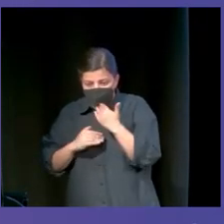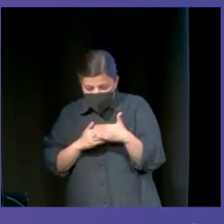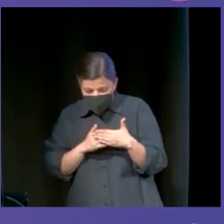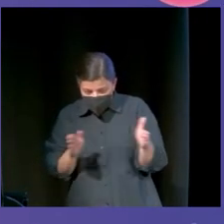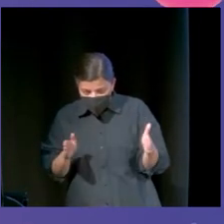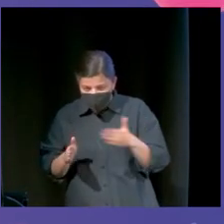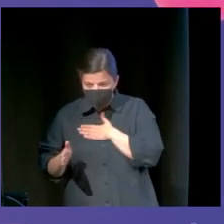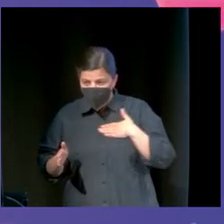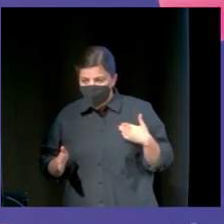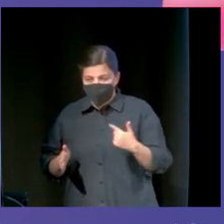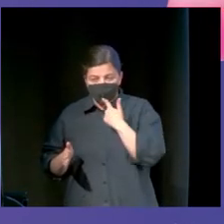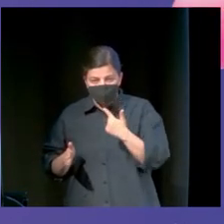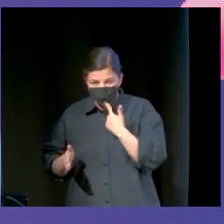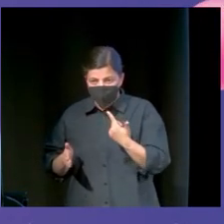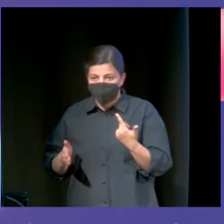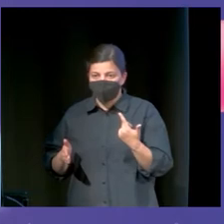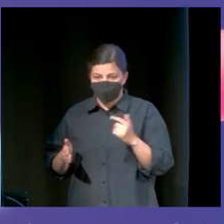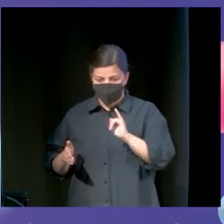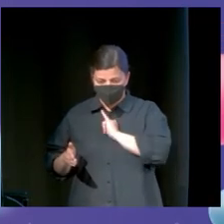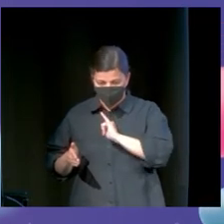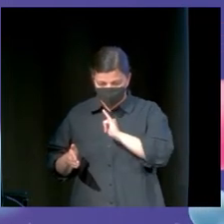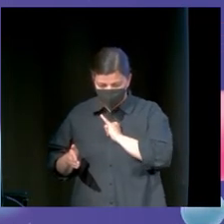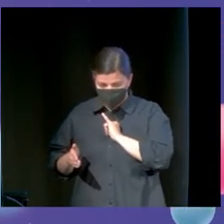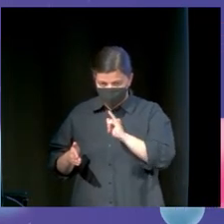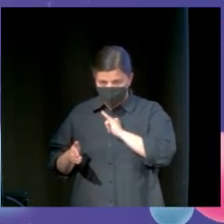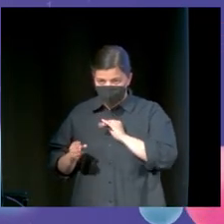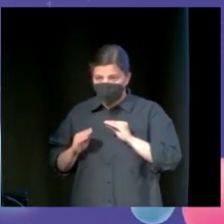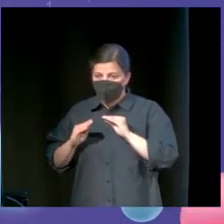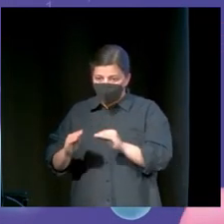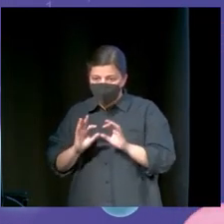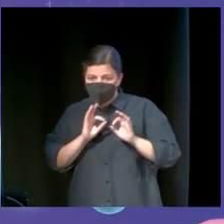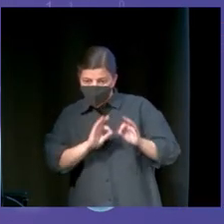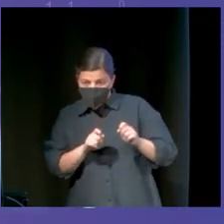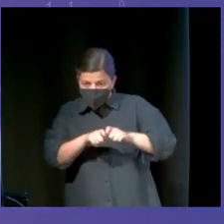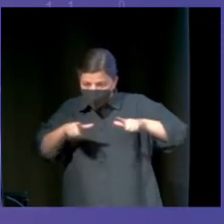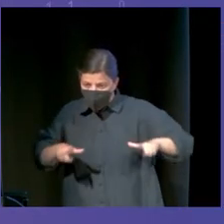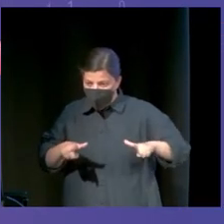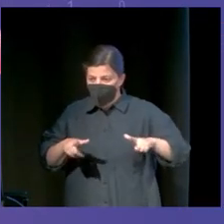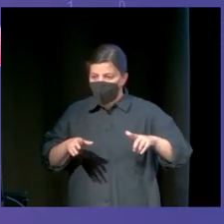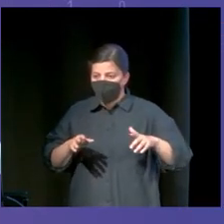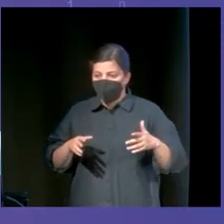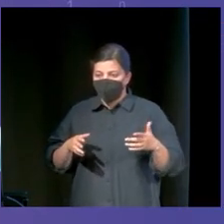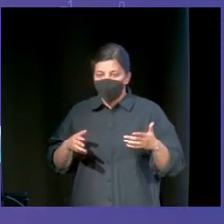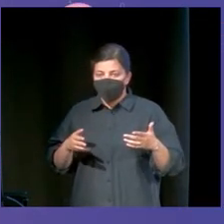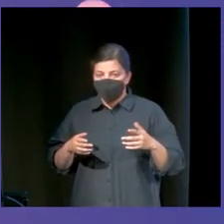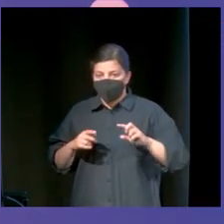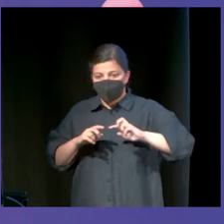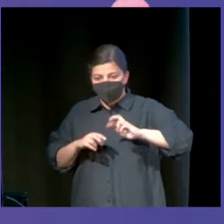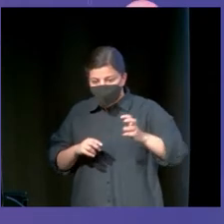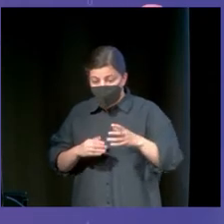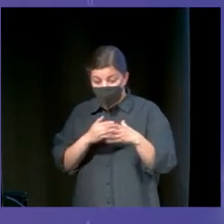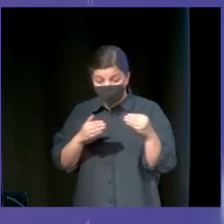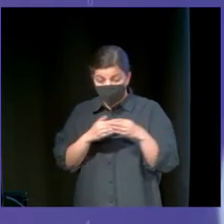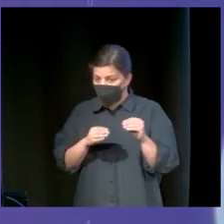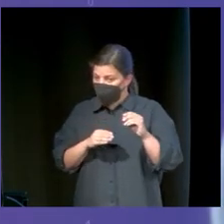significa algo que es identidad tu identidad de hacer cross plataforma luego el usuario va a ser